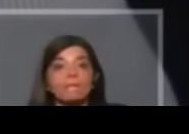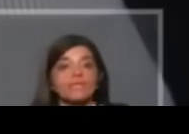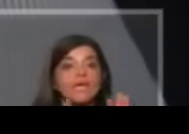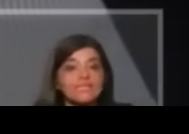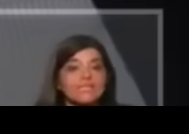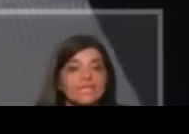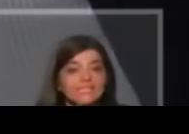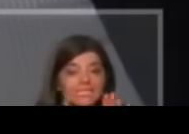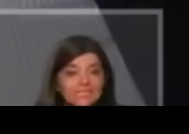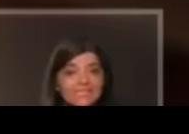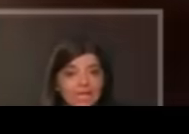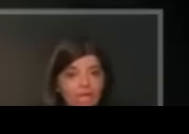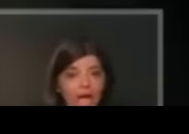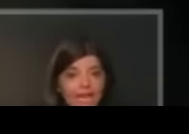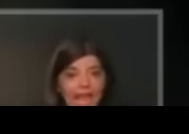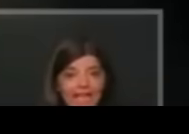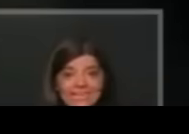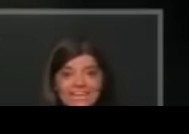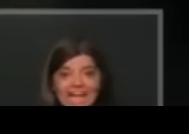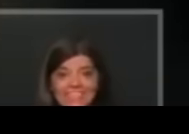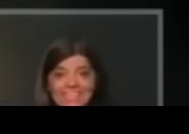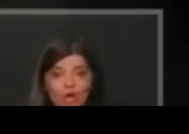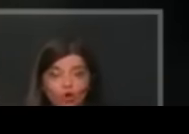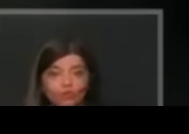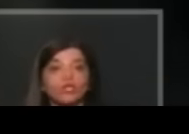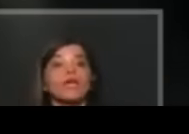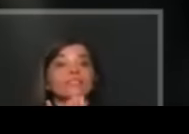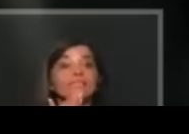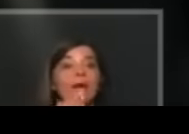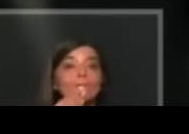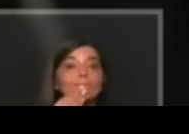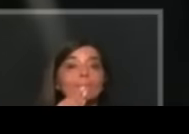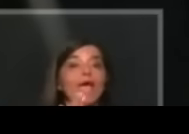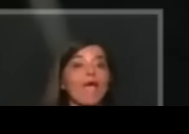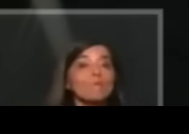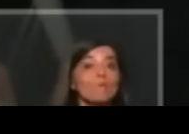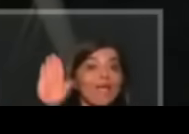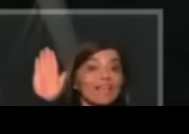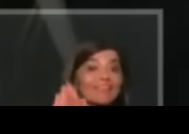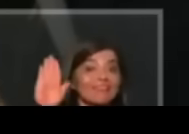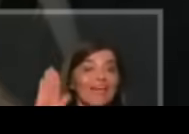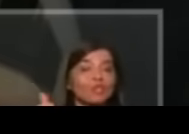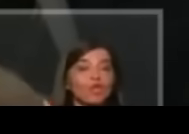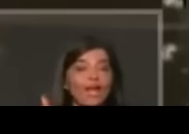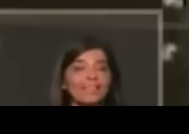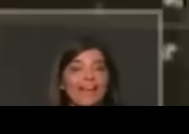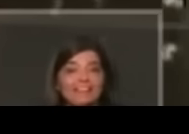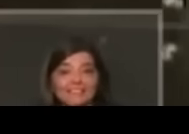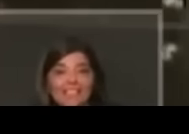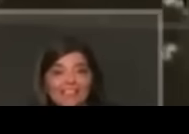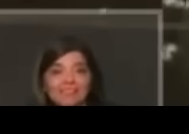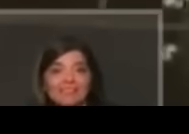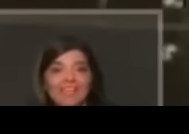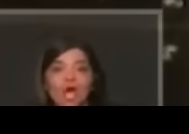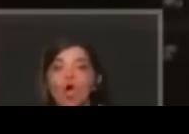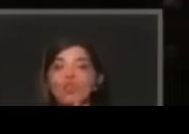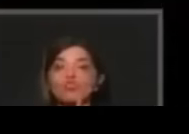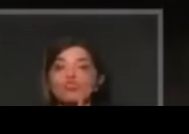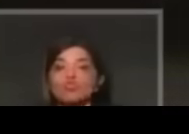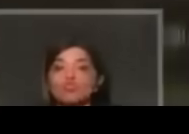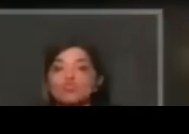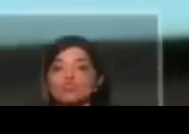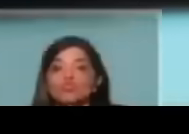integrantes del Clan los gallegos y también está el precandidato alcalde por Santiago Aldo Duque quiero ser el Duque de